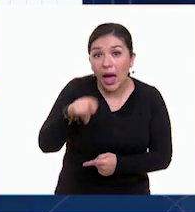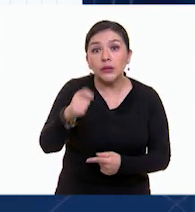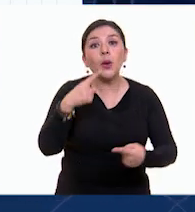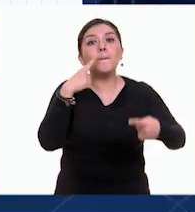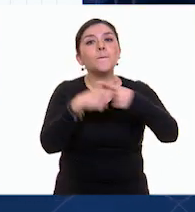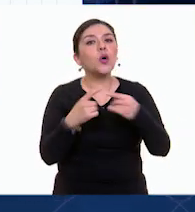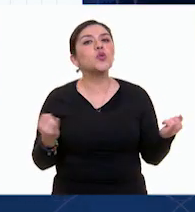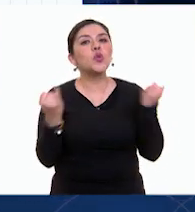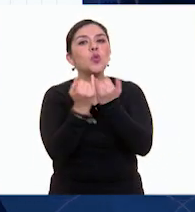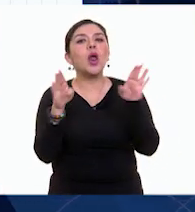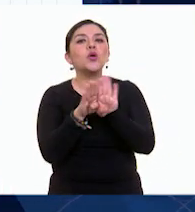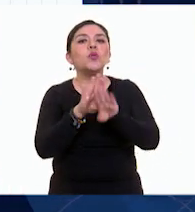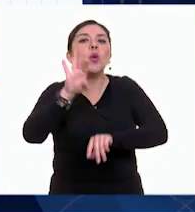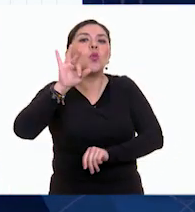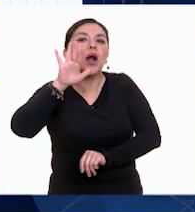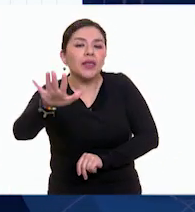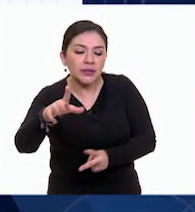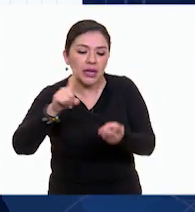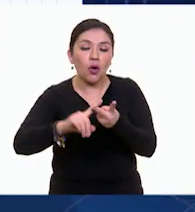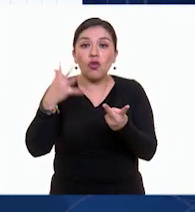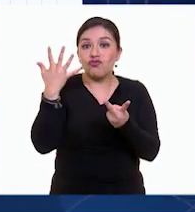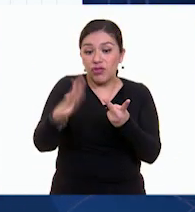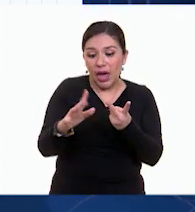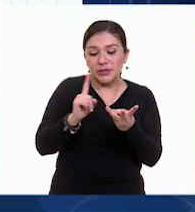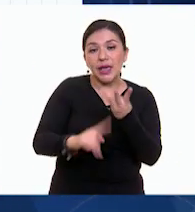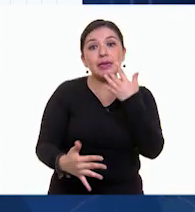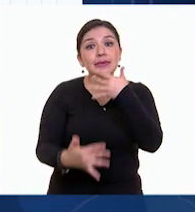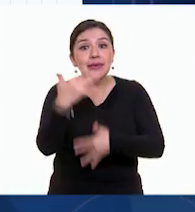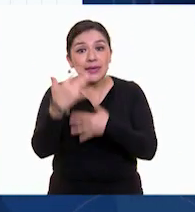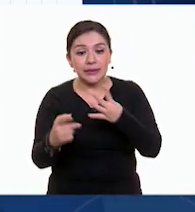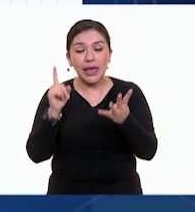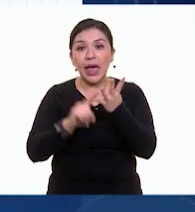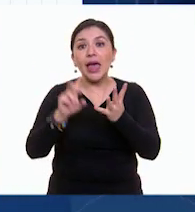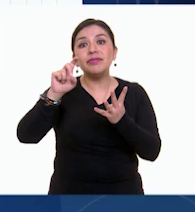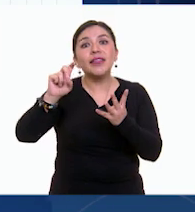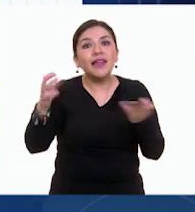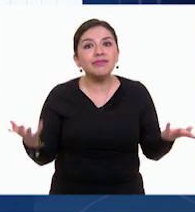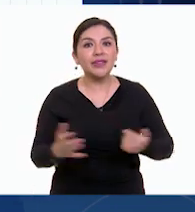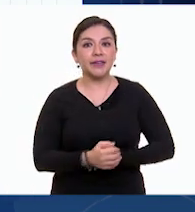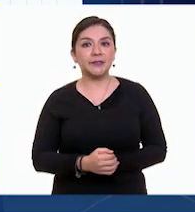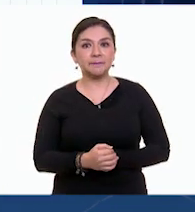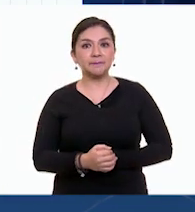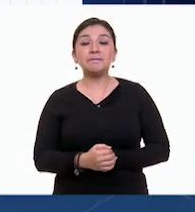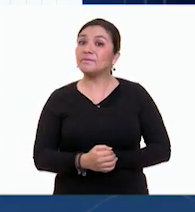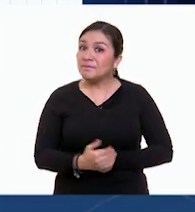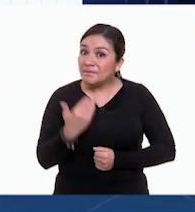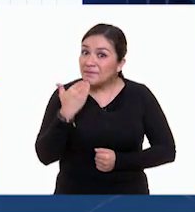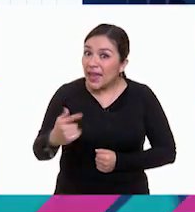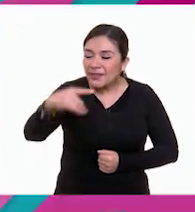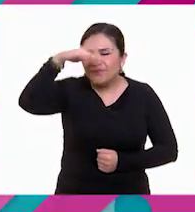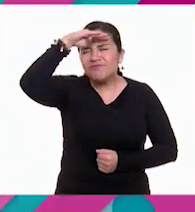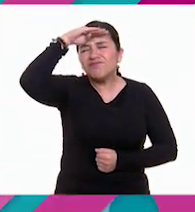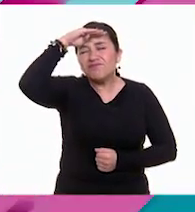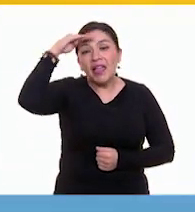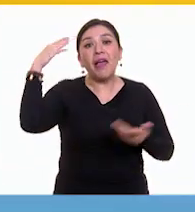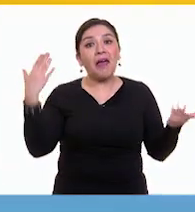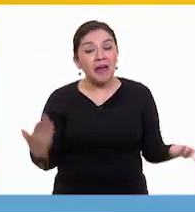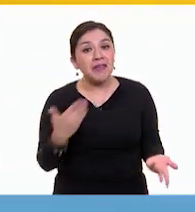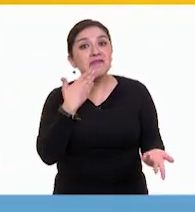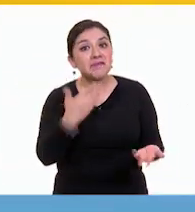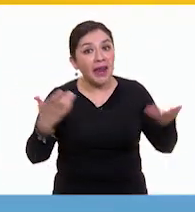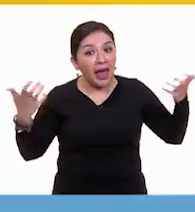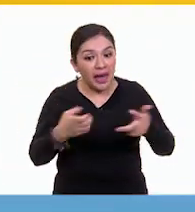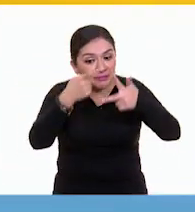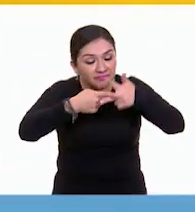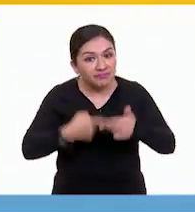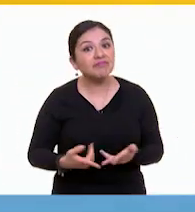múltiplo común de 45, 10, 15 y 30. Muy buena reflexión, María, acabas de